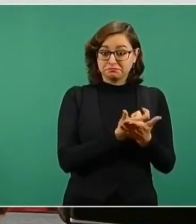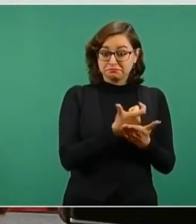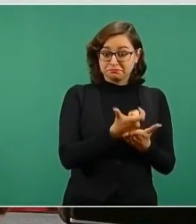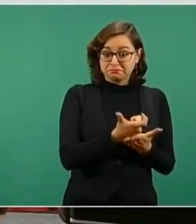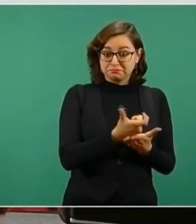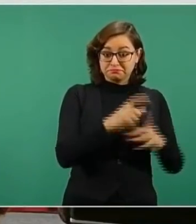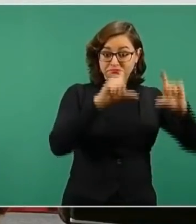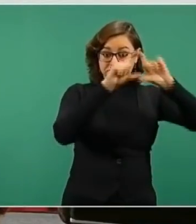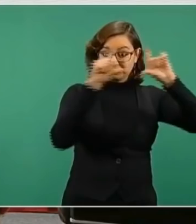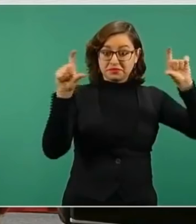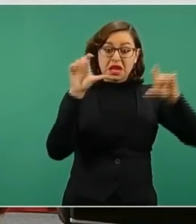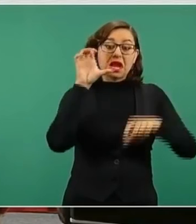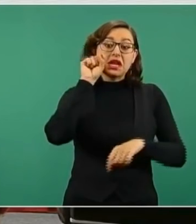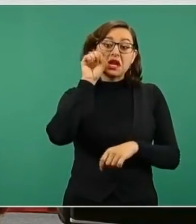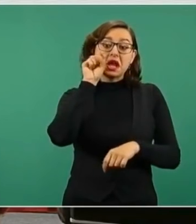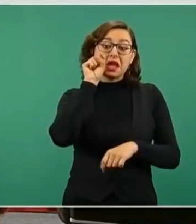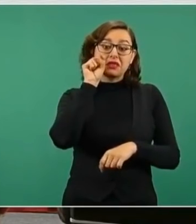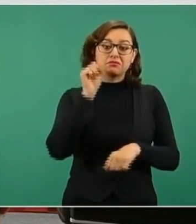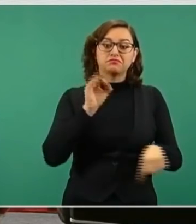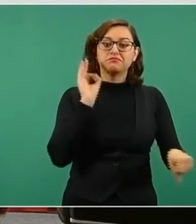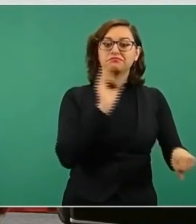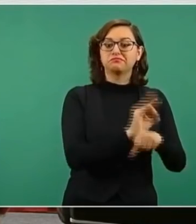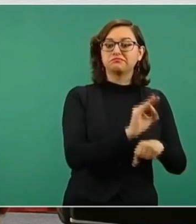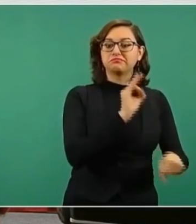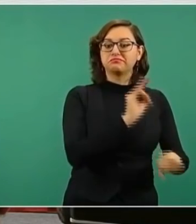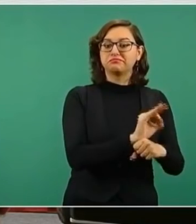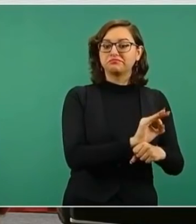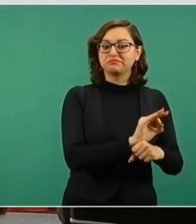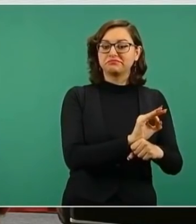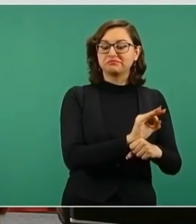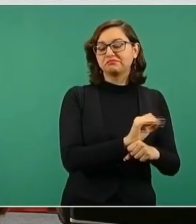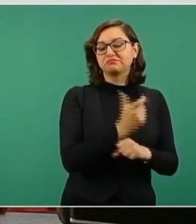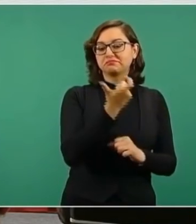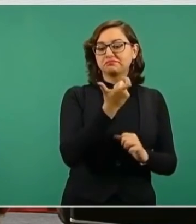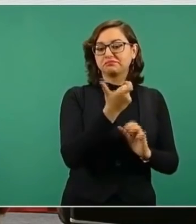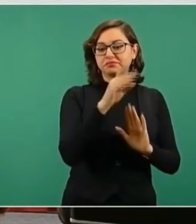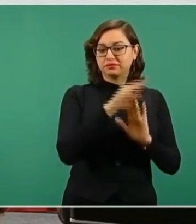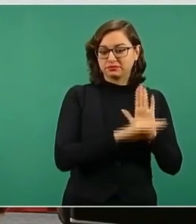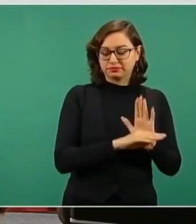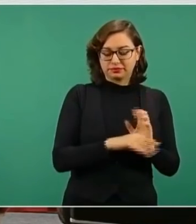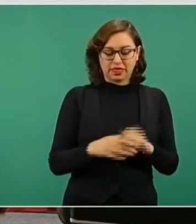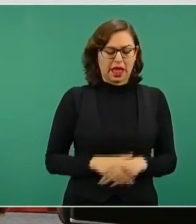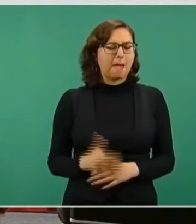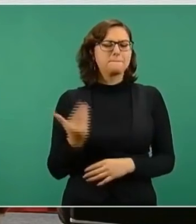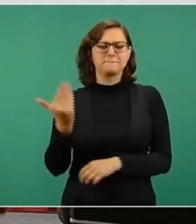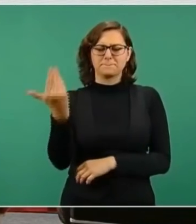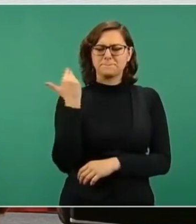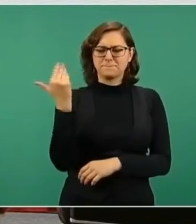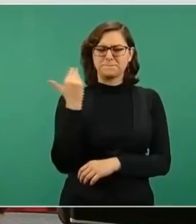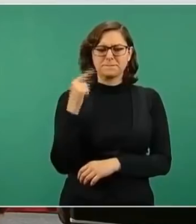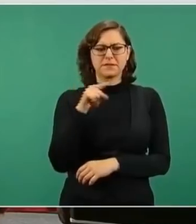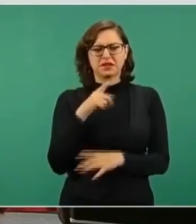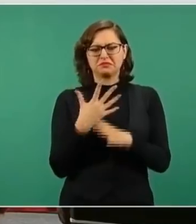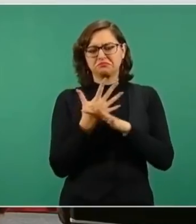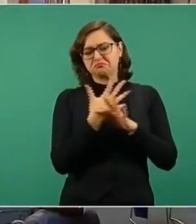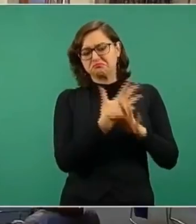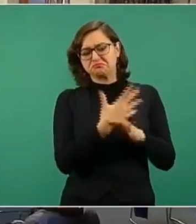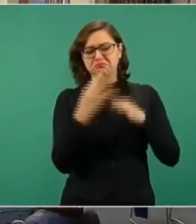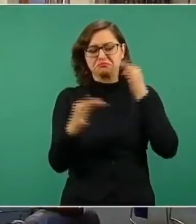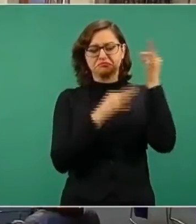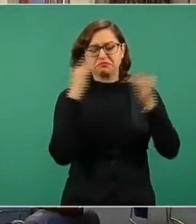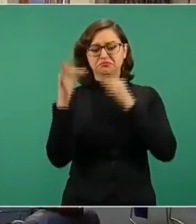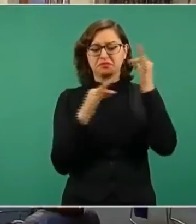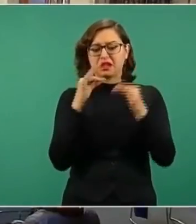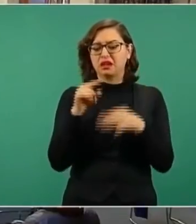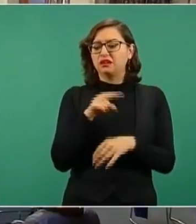Esto. Por ahí decían, sacaron algunas publicaciones, que el licenciado Bartlett o que el presidente se habían